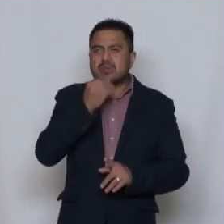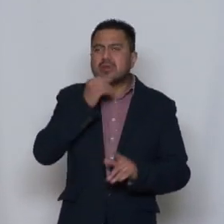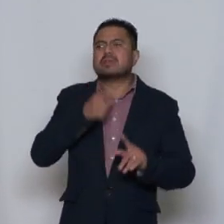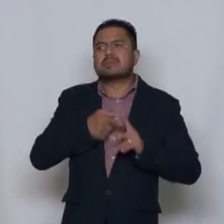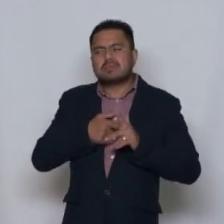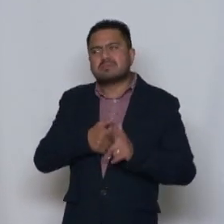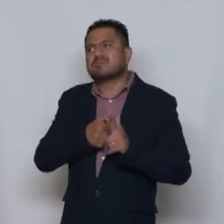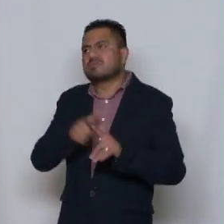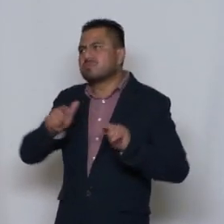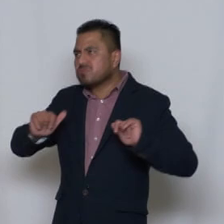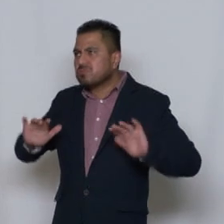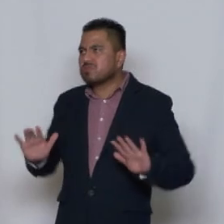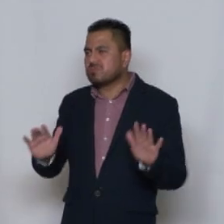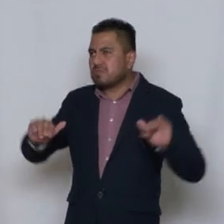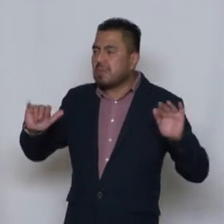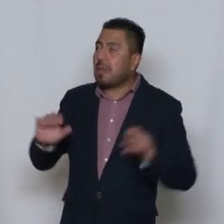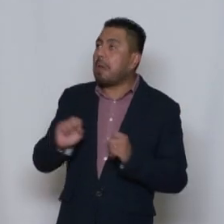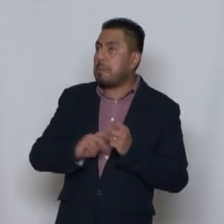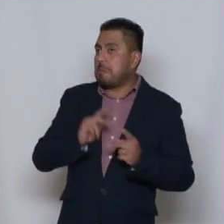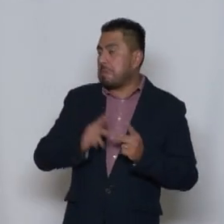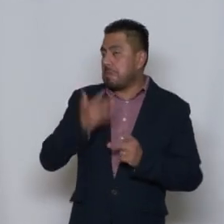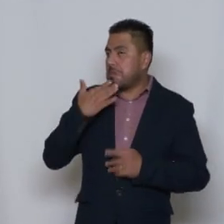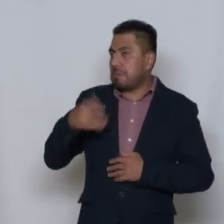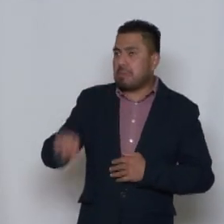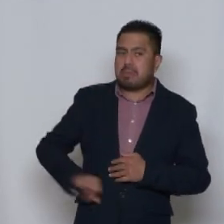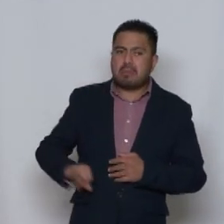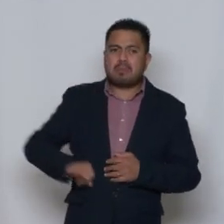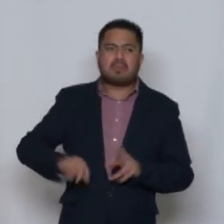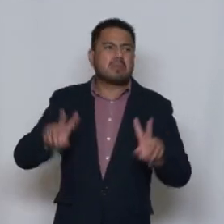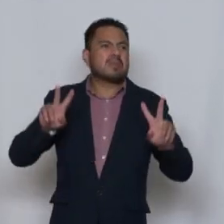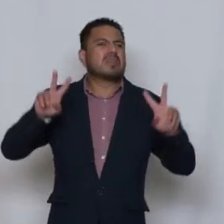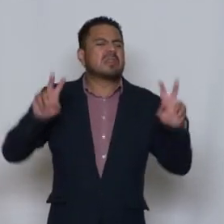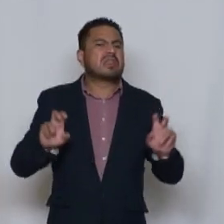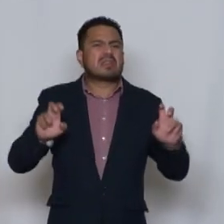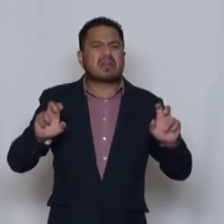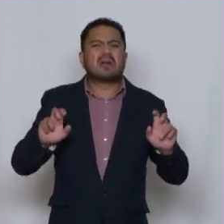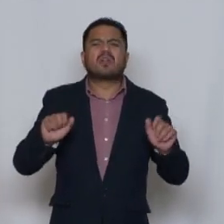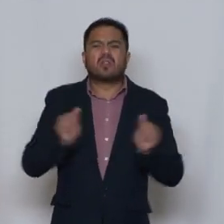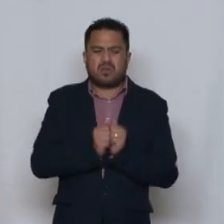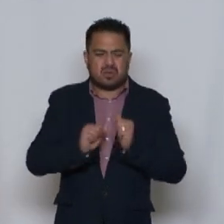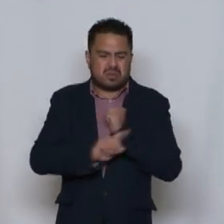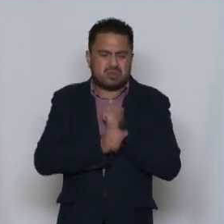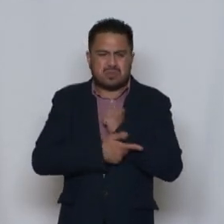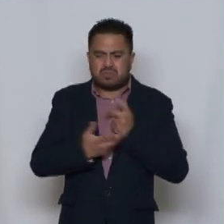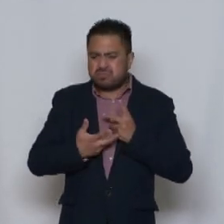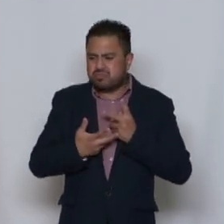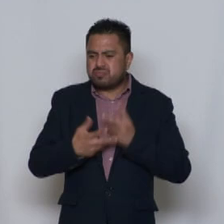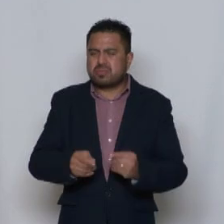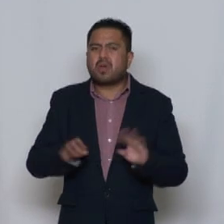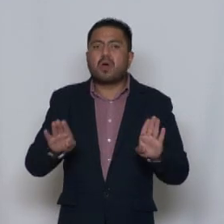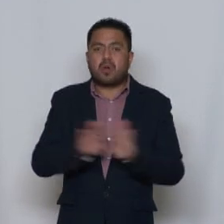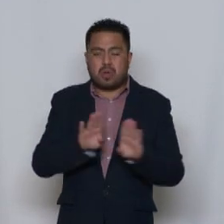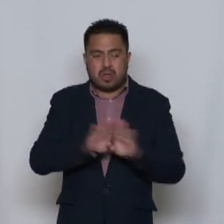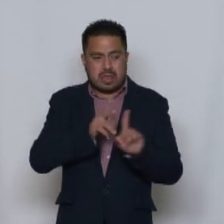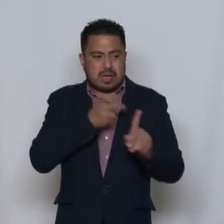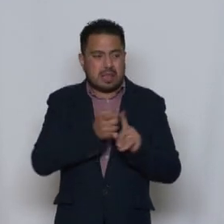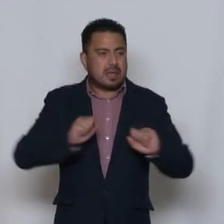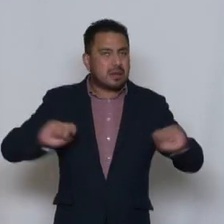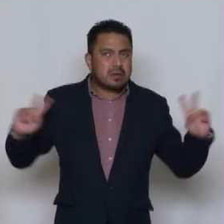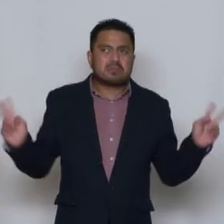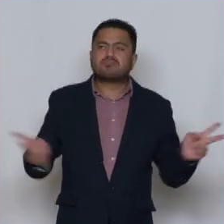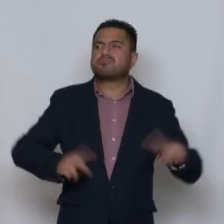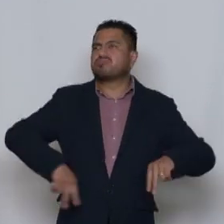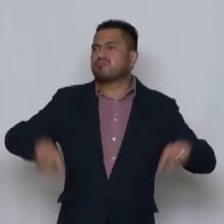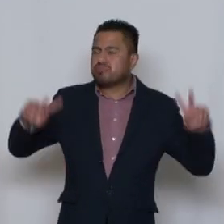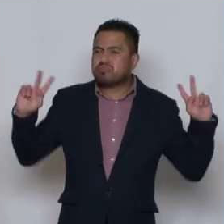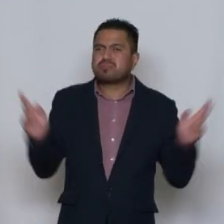vuelo. Perfecto, qué interesante. Y en cuestiones de reproducción, por ejemplo, ¿cómo es que estos aves se